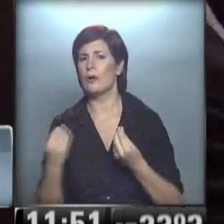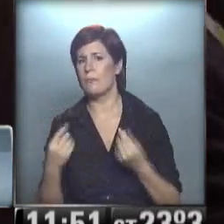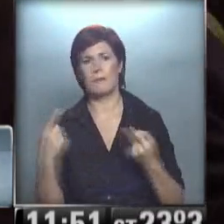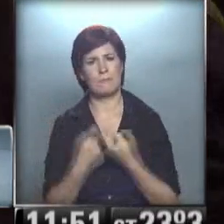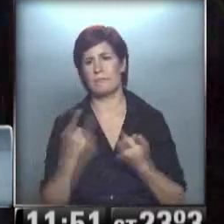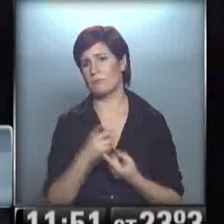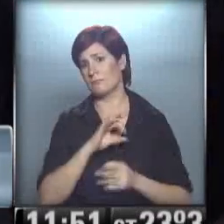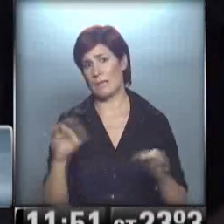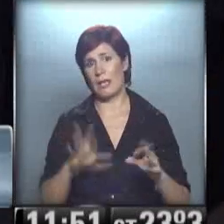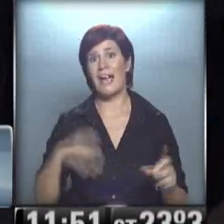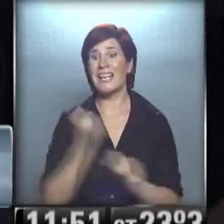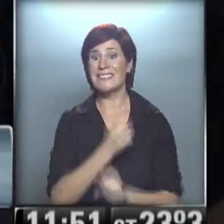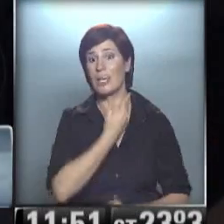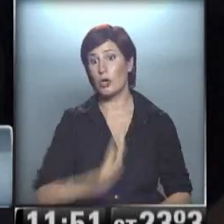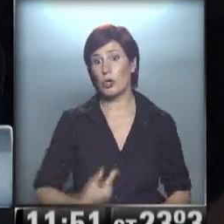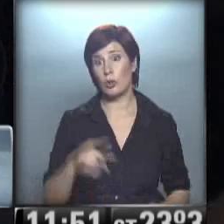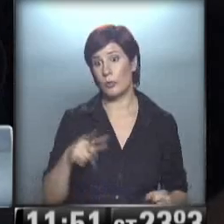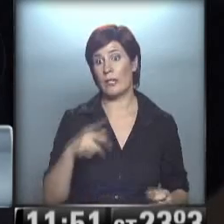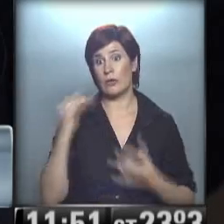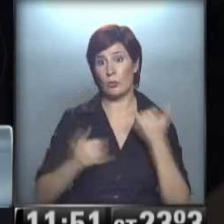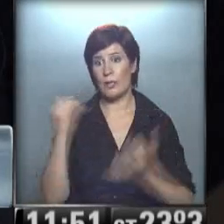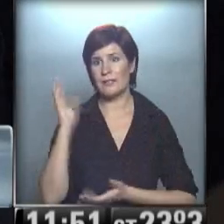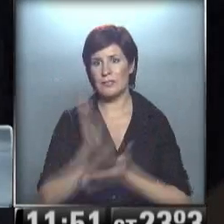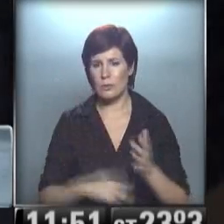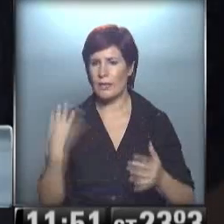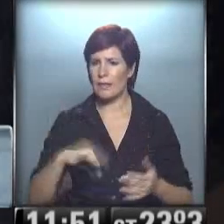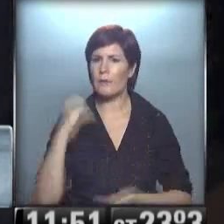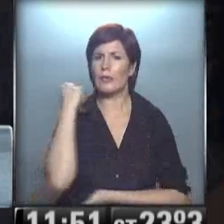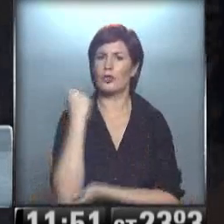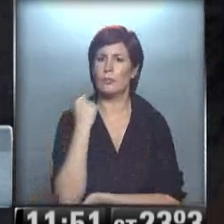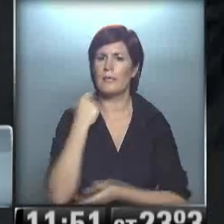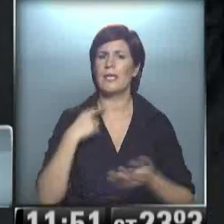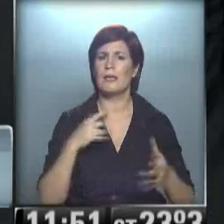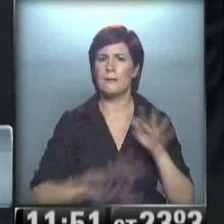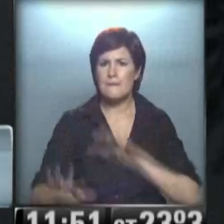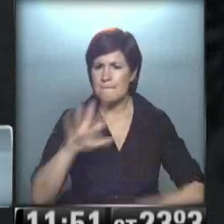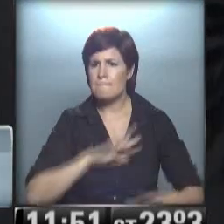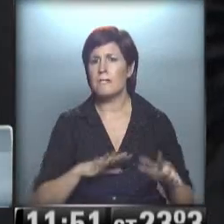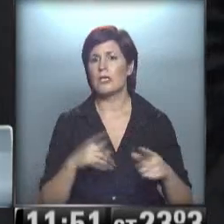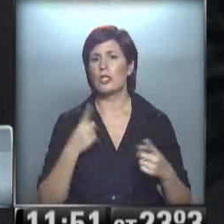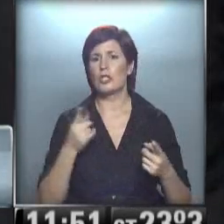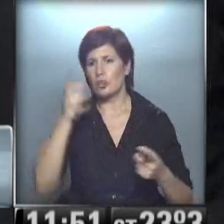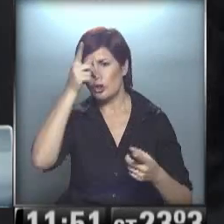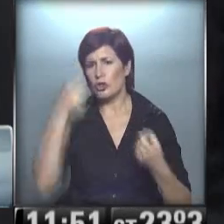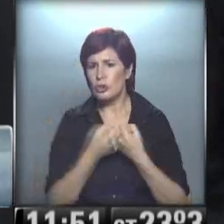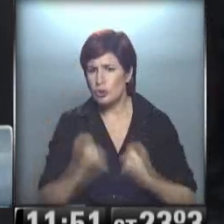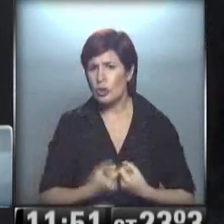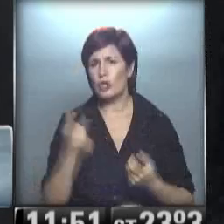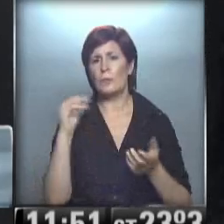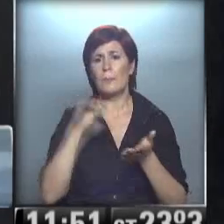en el discurso y en el escenario político, el tema de la concentración económica, de la forma del control y formación de precios